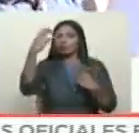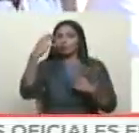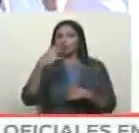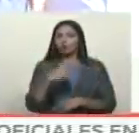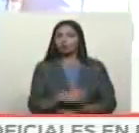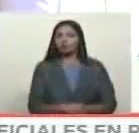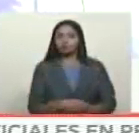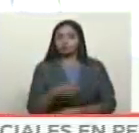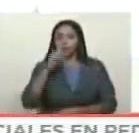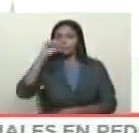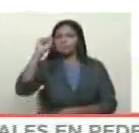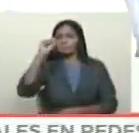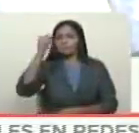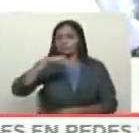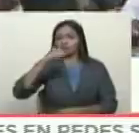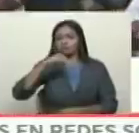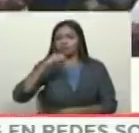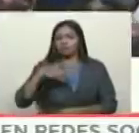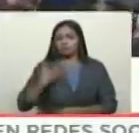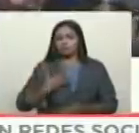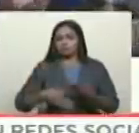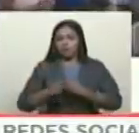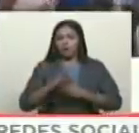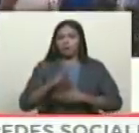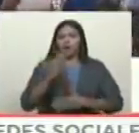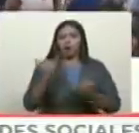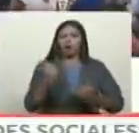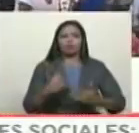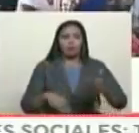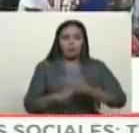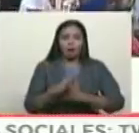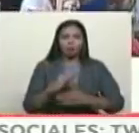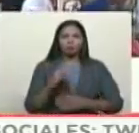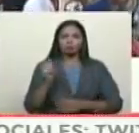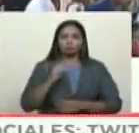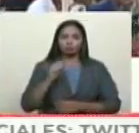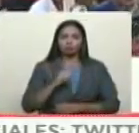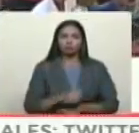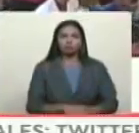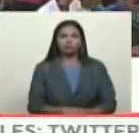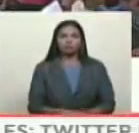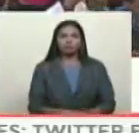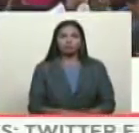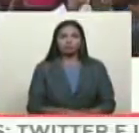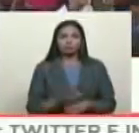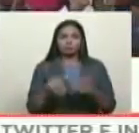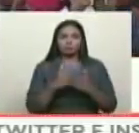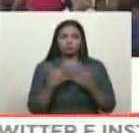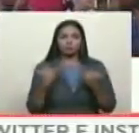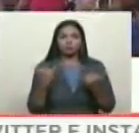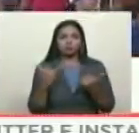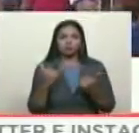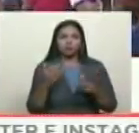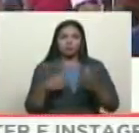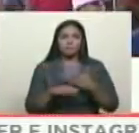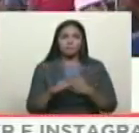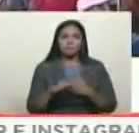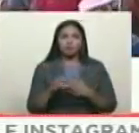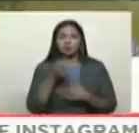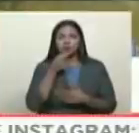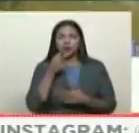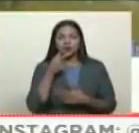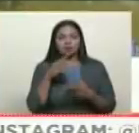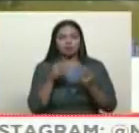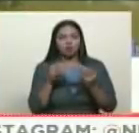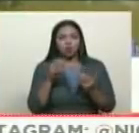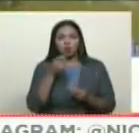Vamos, claro que vamos. Ahora es que vamos. Ahora es que vamos con esta inmensidad de belleza que tenemos en